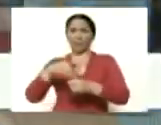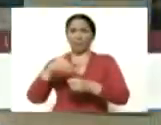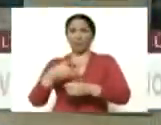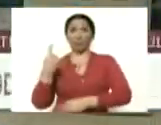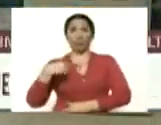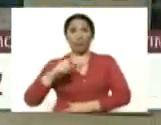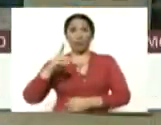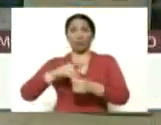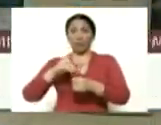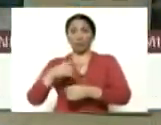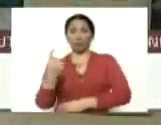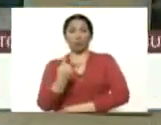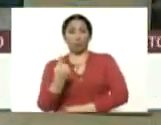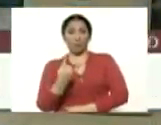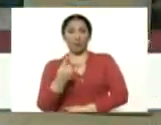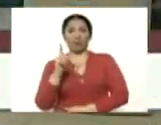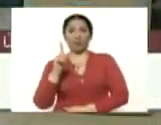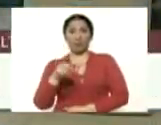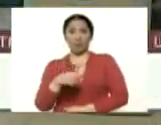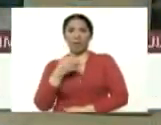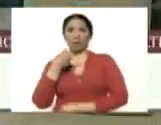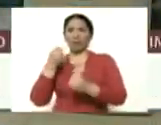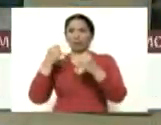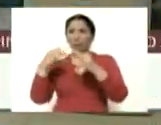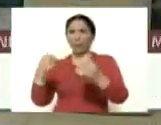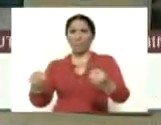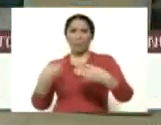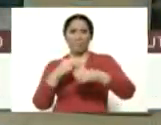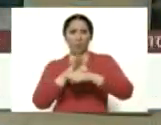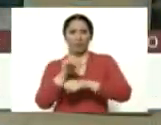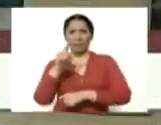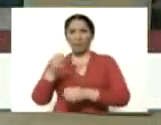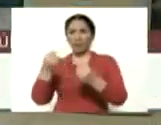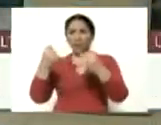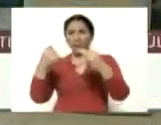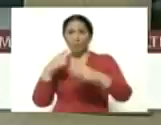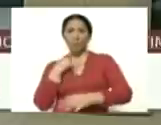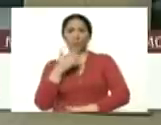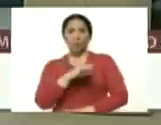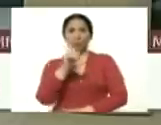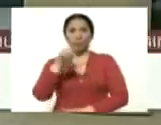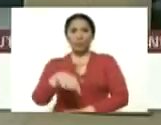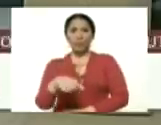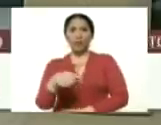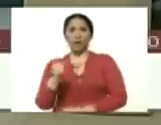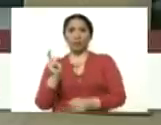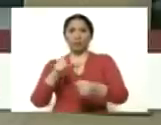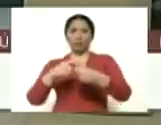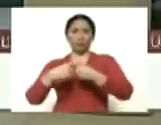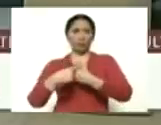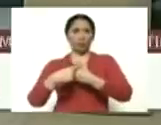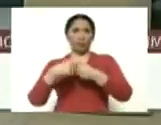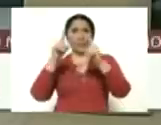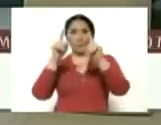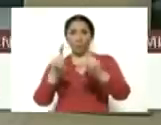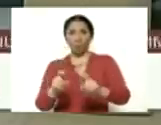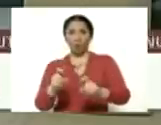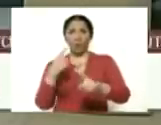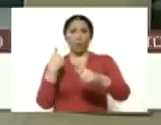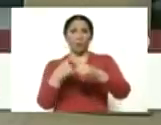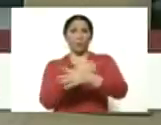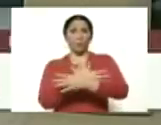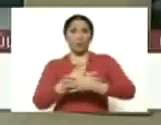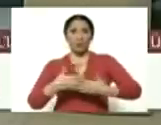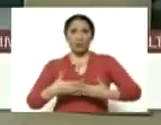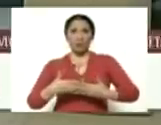datos que no solamente incluye el número de casos, que incluye también el número de fallecidos, incluye el número de test por millón de habitantes, el número de fallecidos por